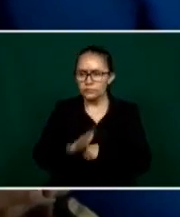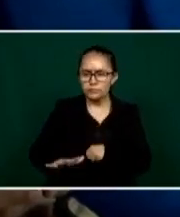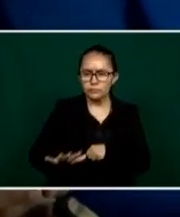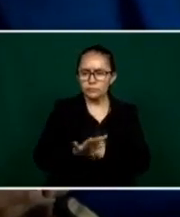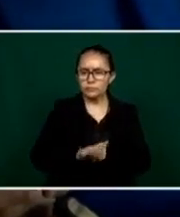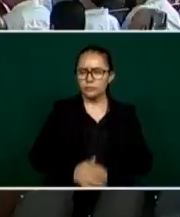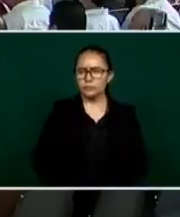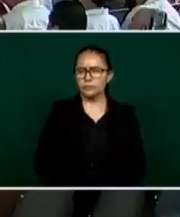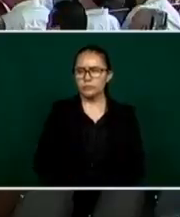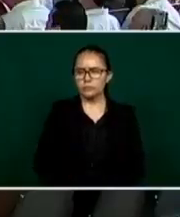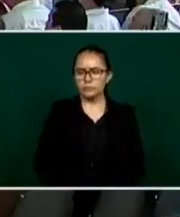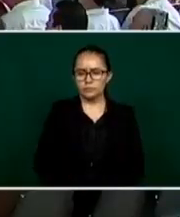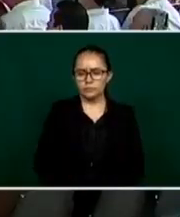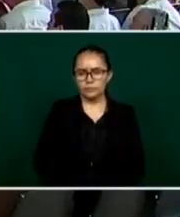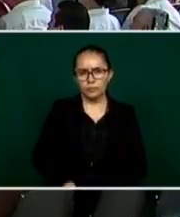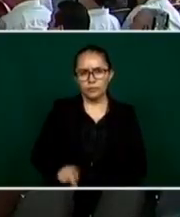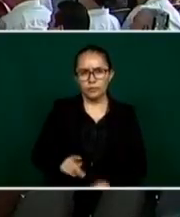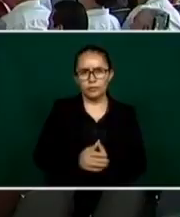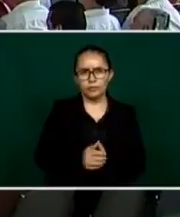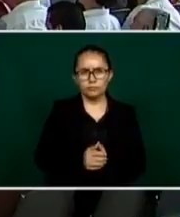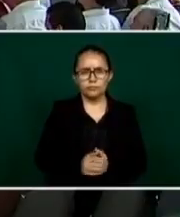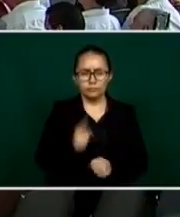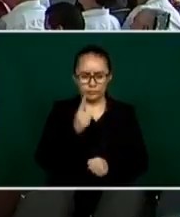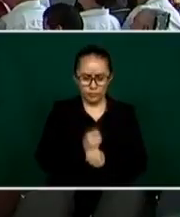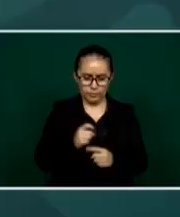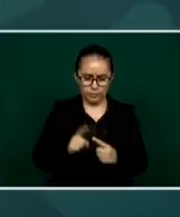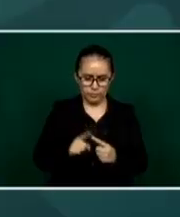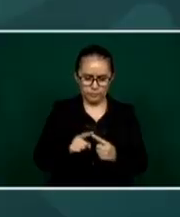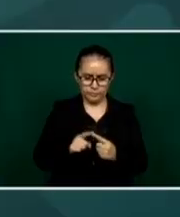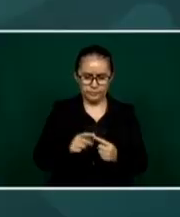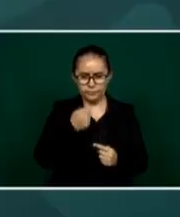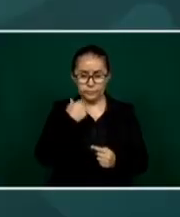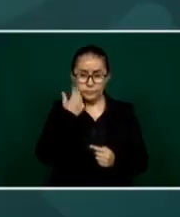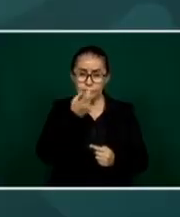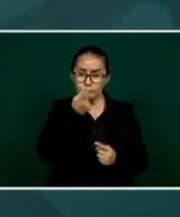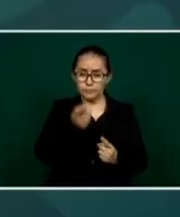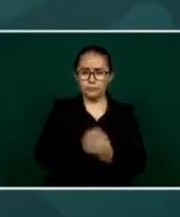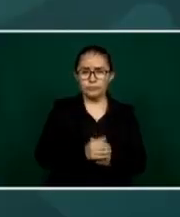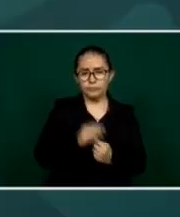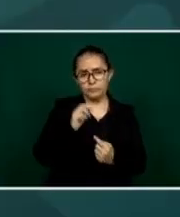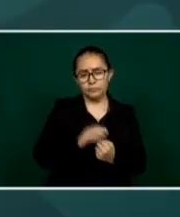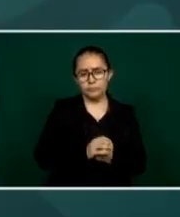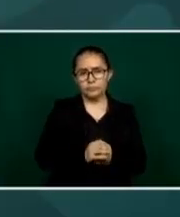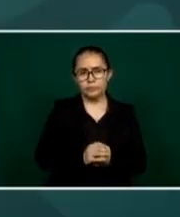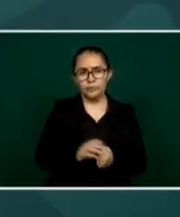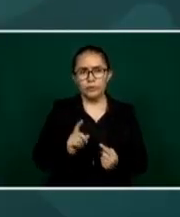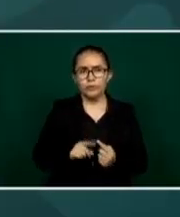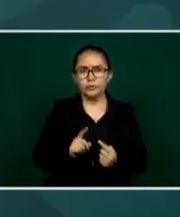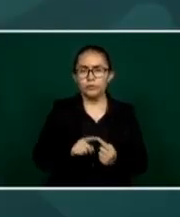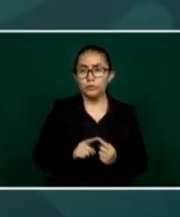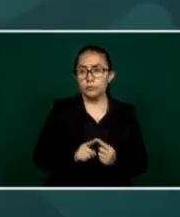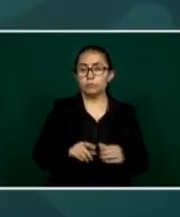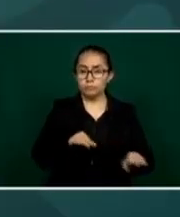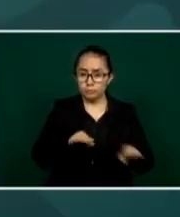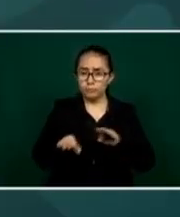organizada. Bueno, acerca de lo primero, quiero recordar que estamos